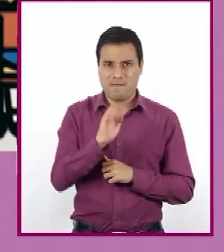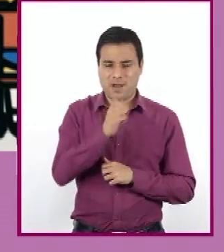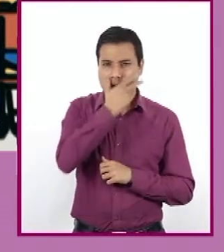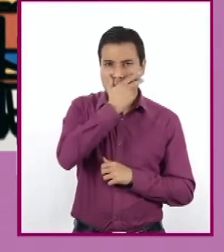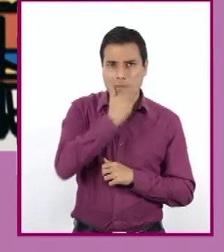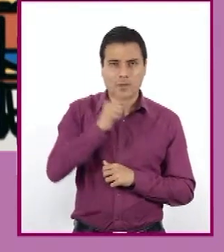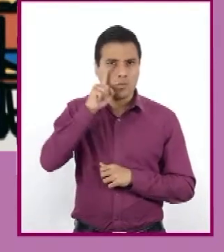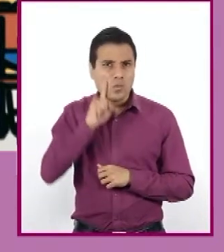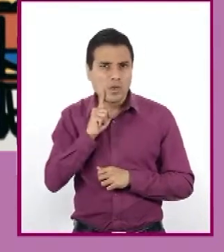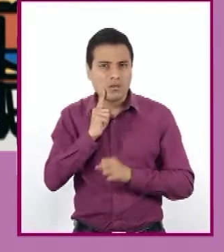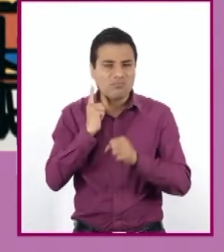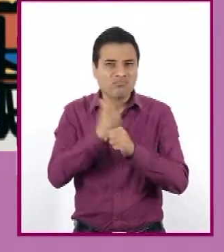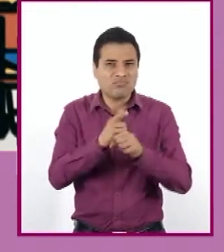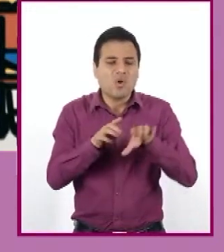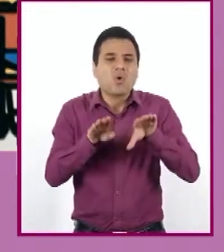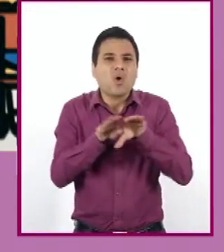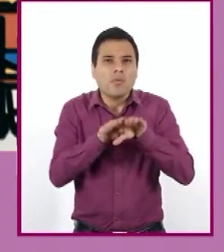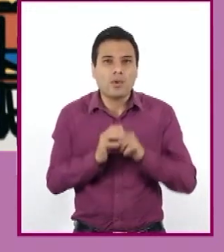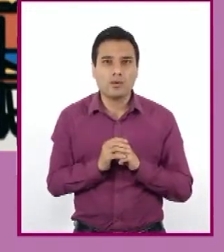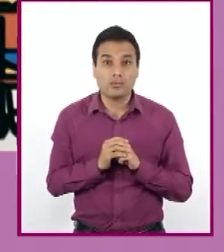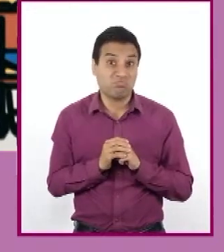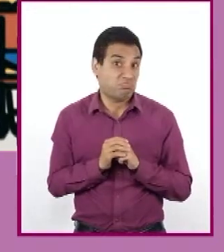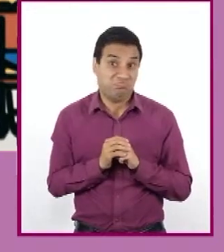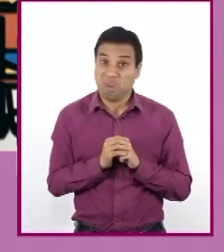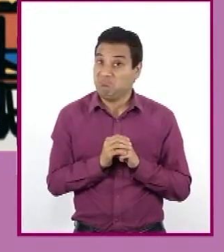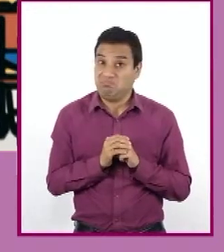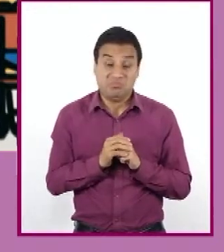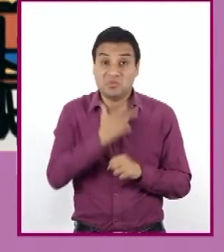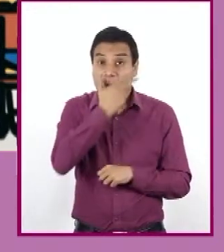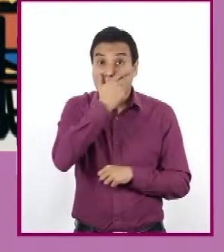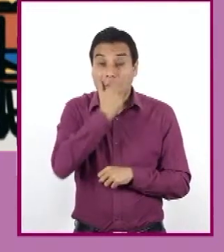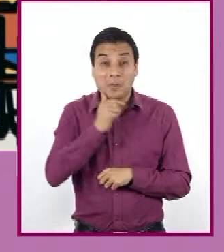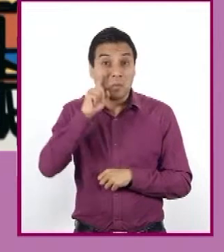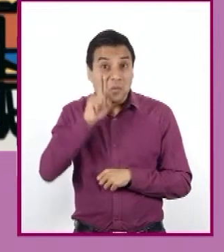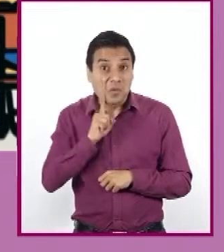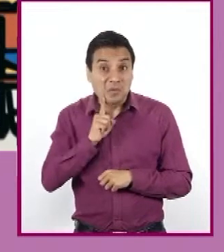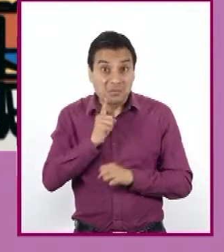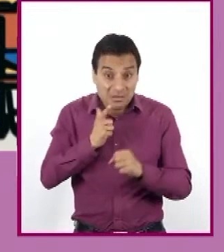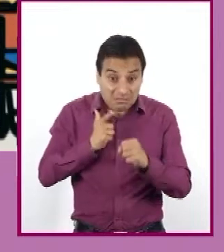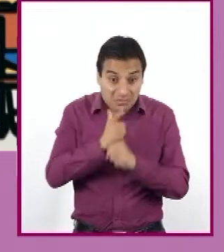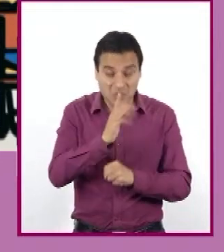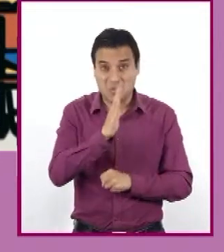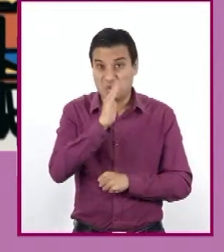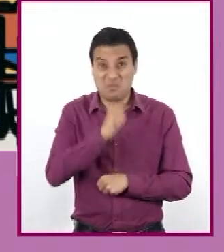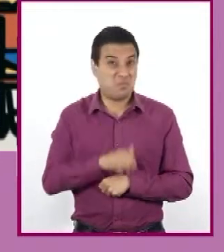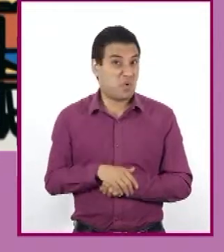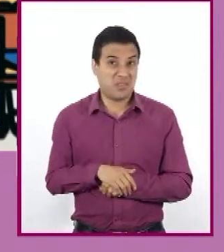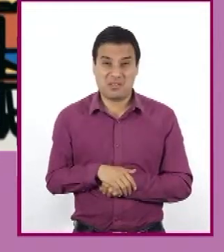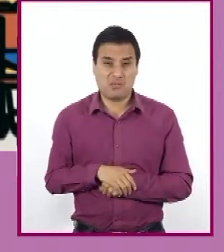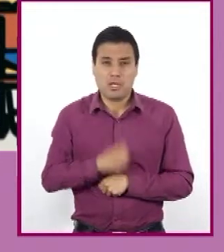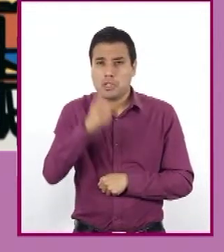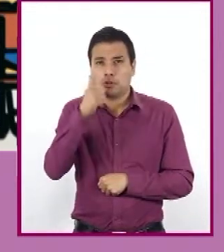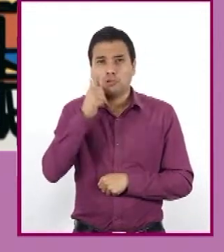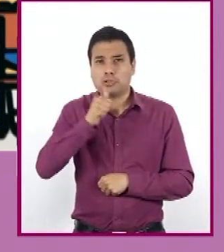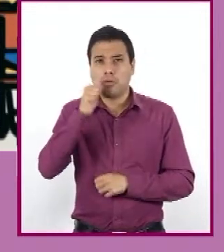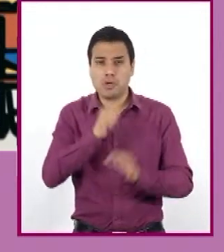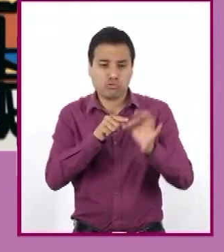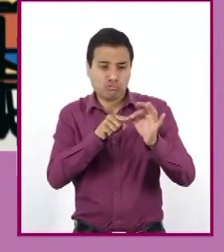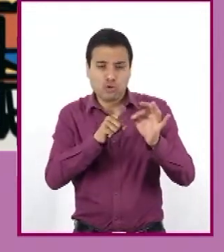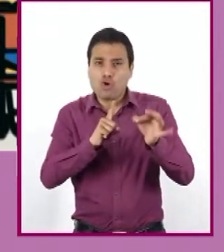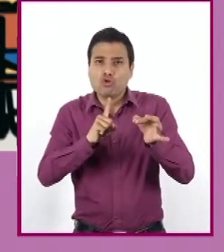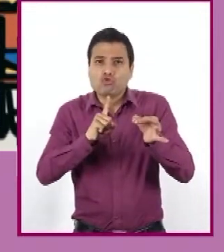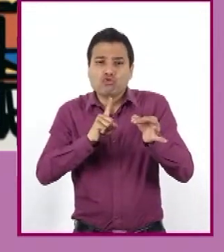macho? En las amebas no podemos saber quién es macho y quién es hembra. Se reproducen de manera asexual. La